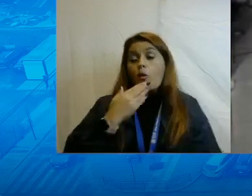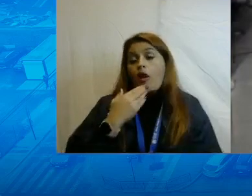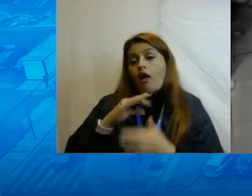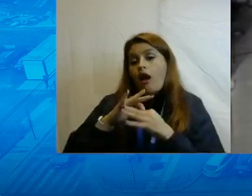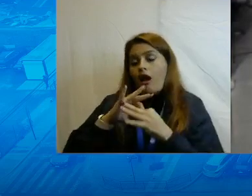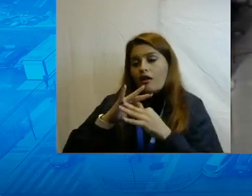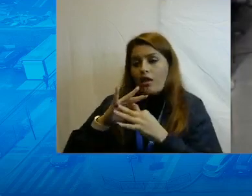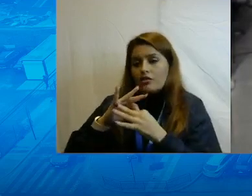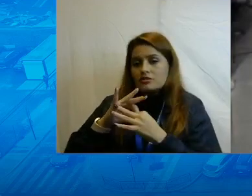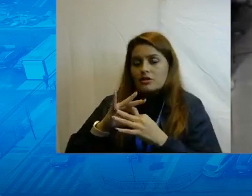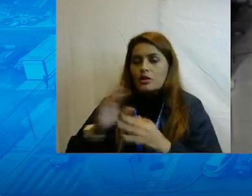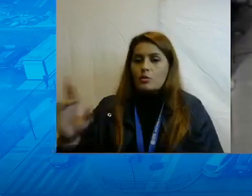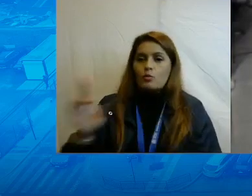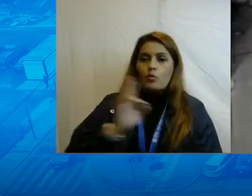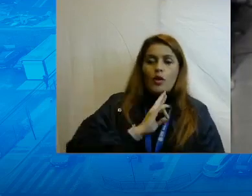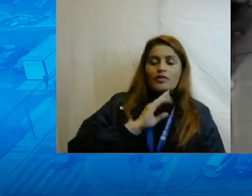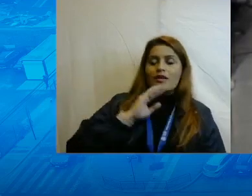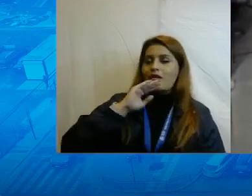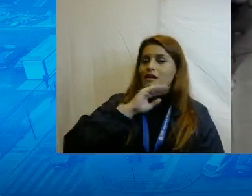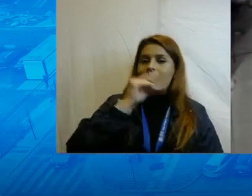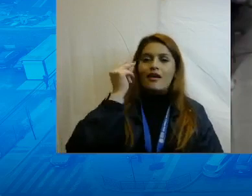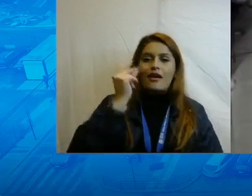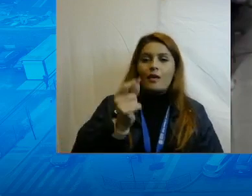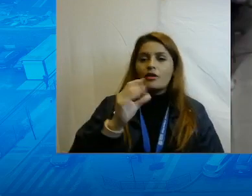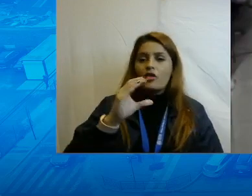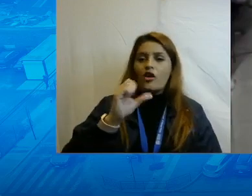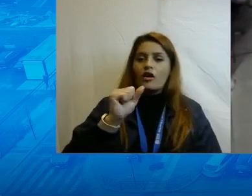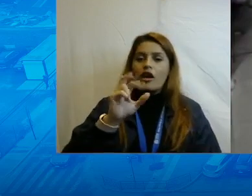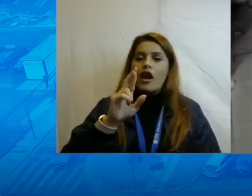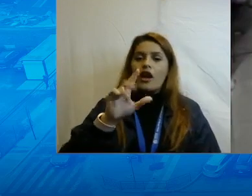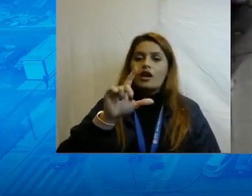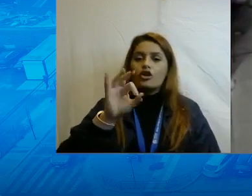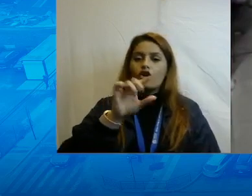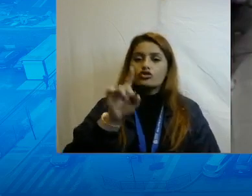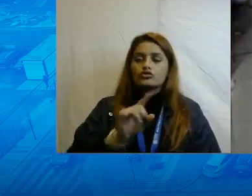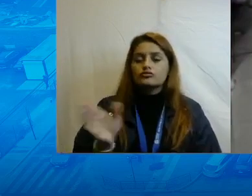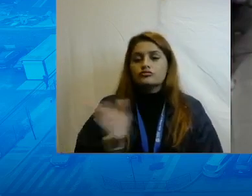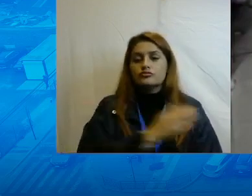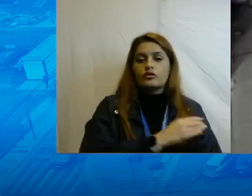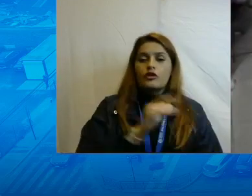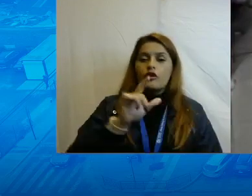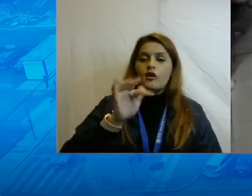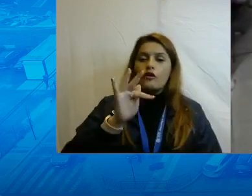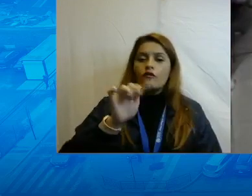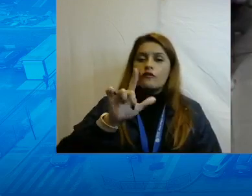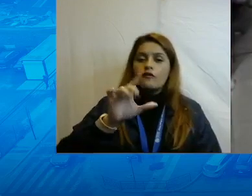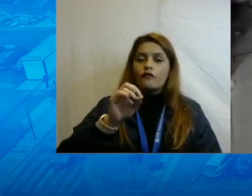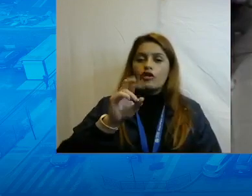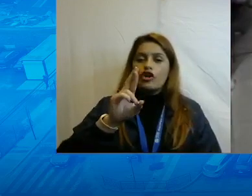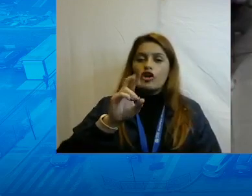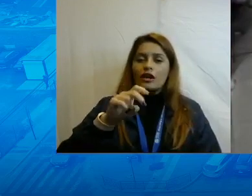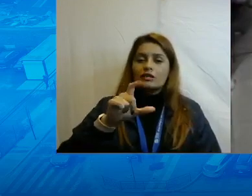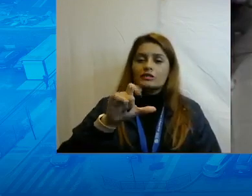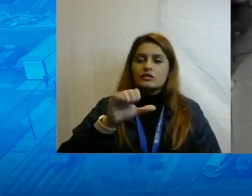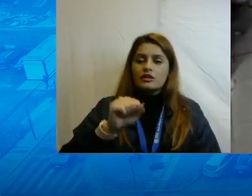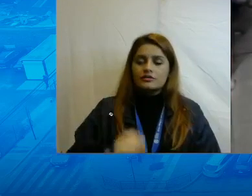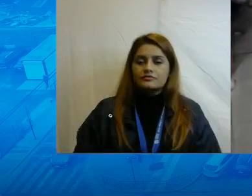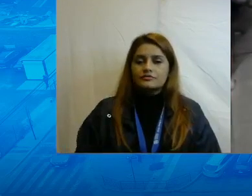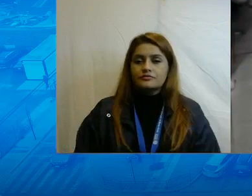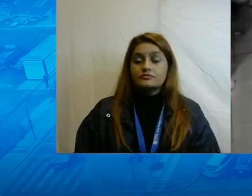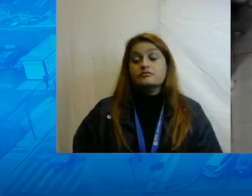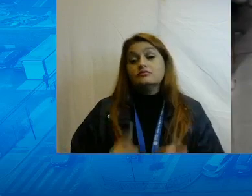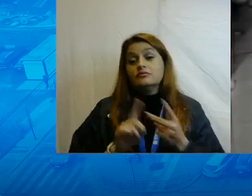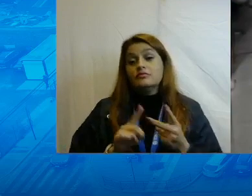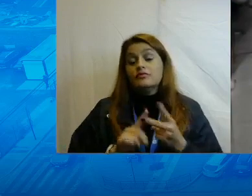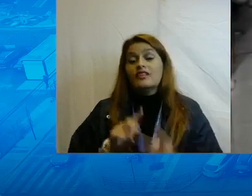como le digo, las respuestas prontas que siempre da Carlos y da Florencio. Lo otro, alcaldesa, el tema de Vicuña Maquena. Si tiene